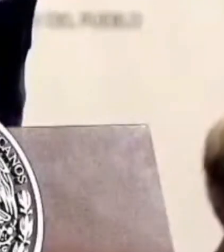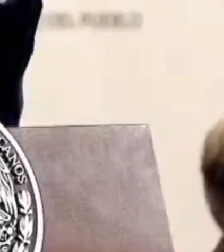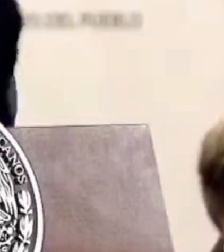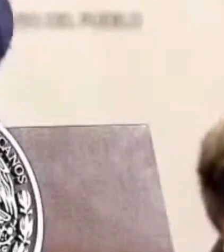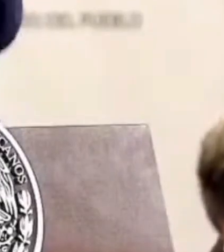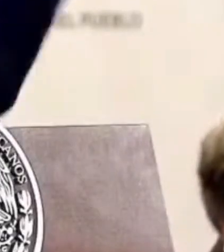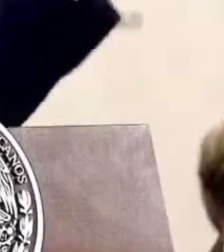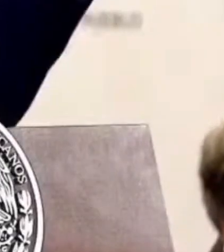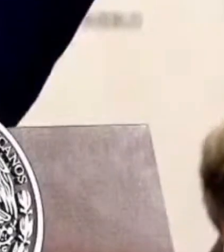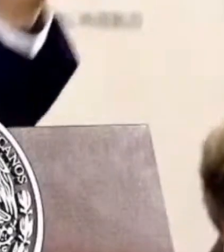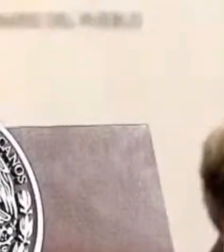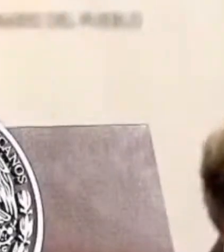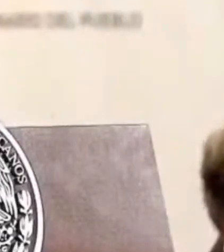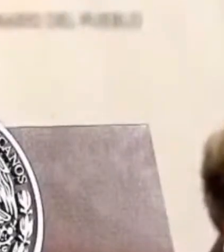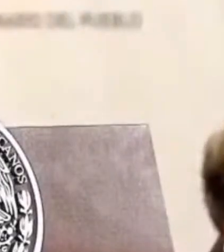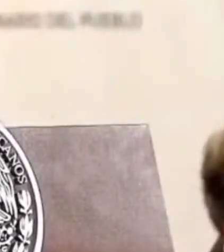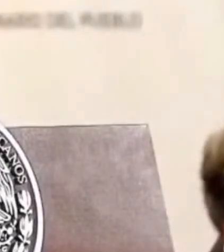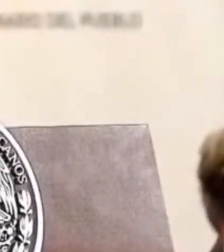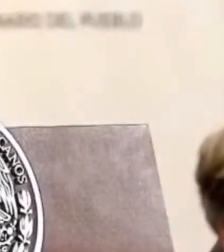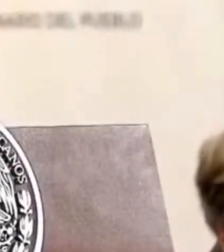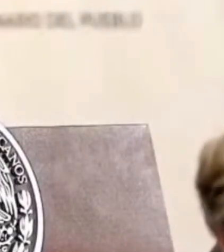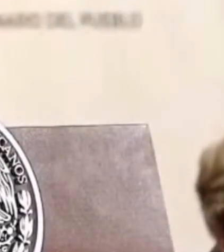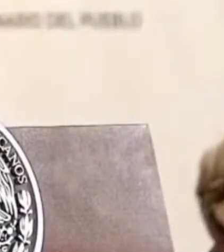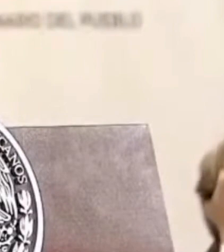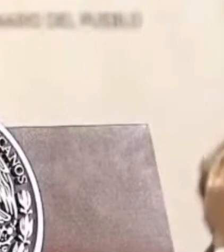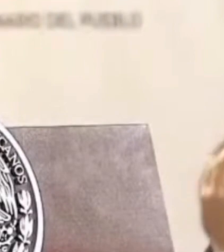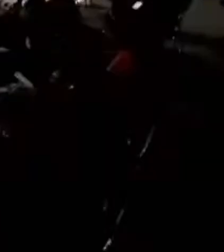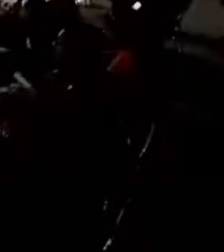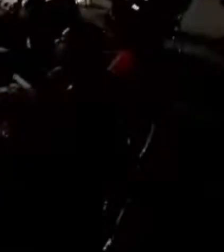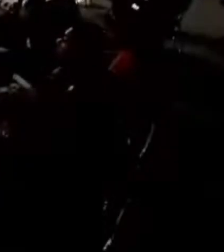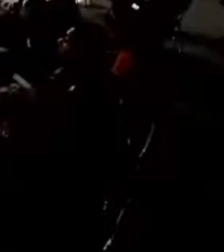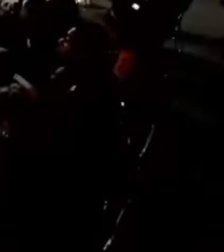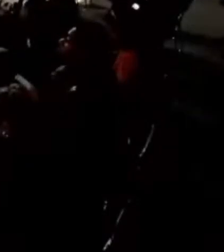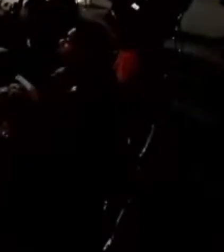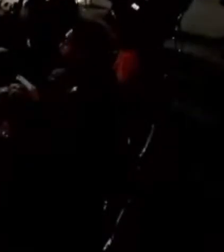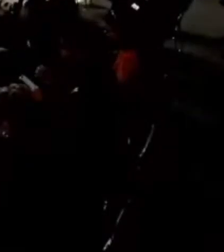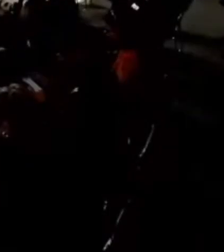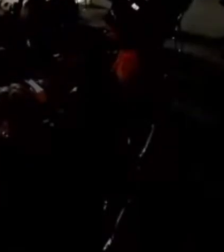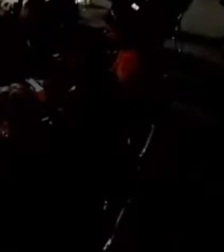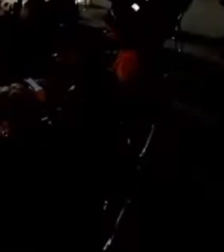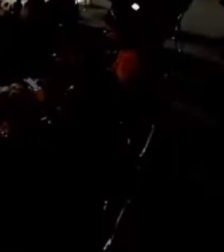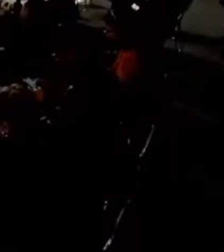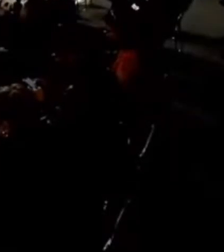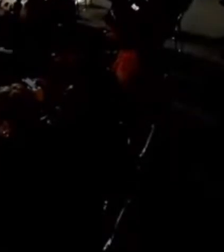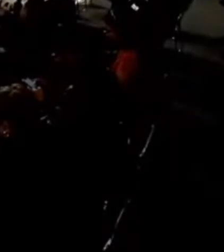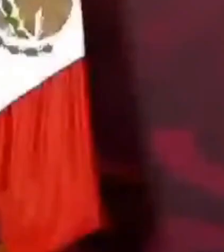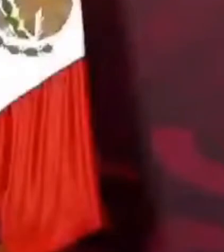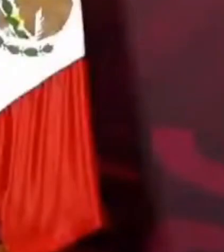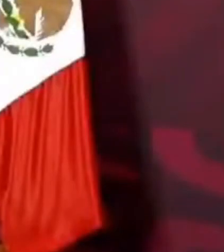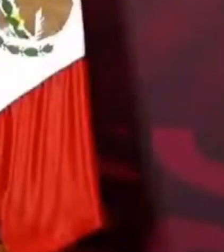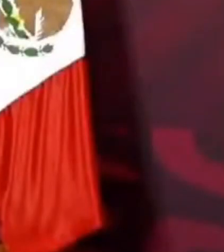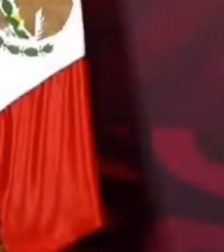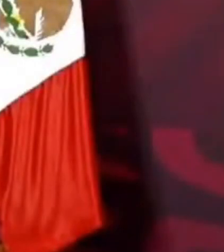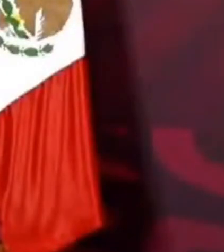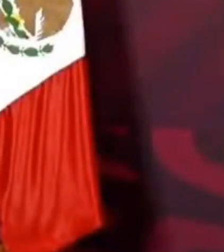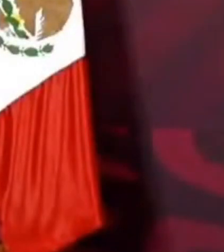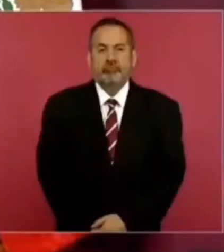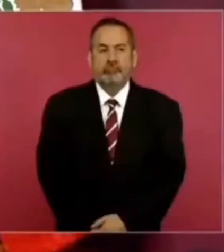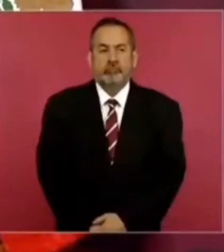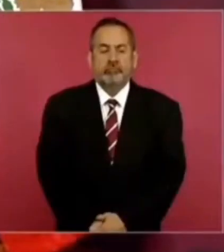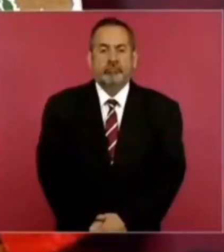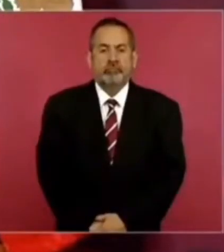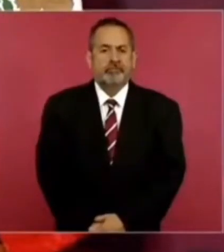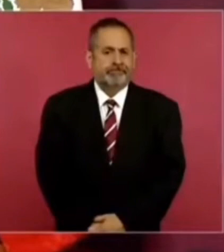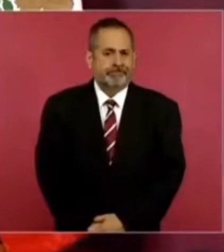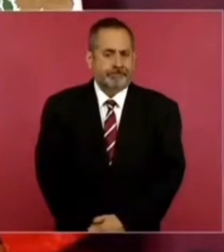Nada, que digan lo que quieran, que se actúe con humanismo,